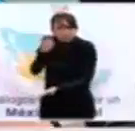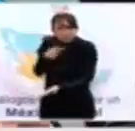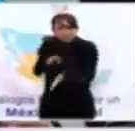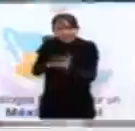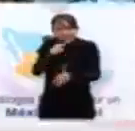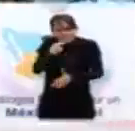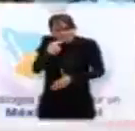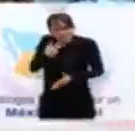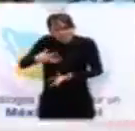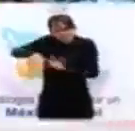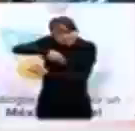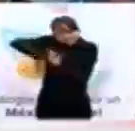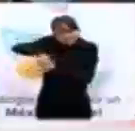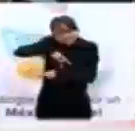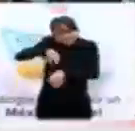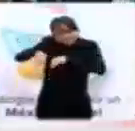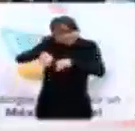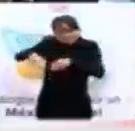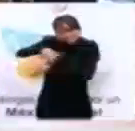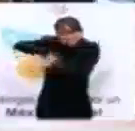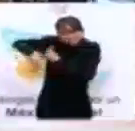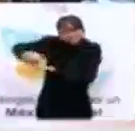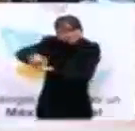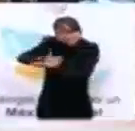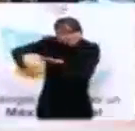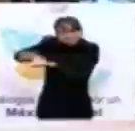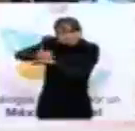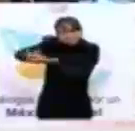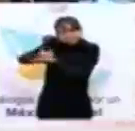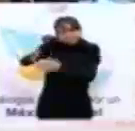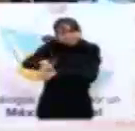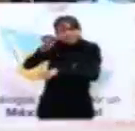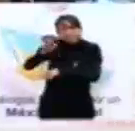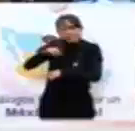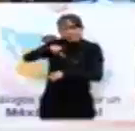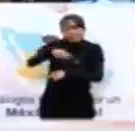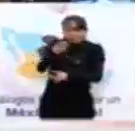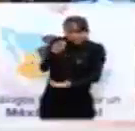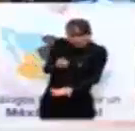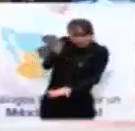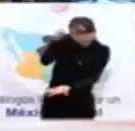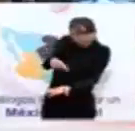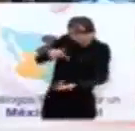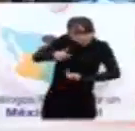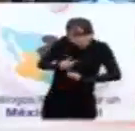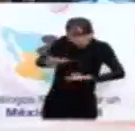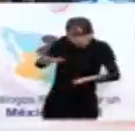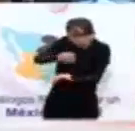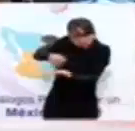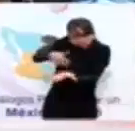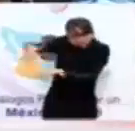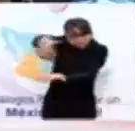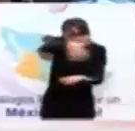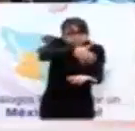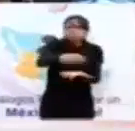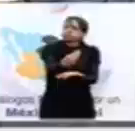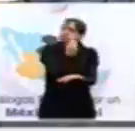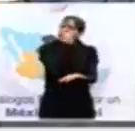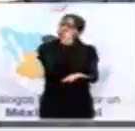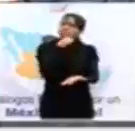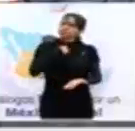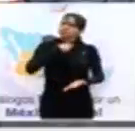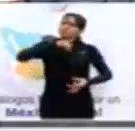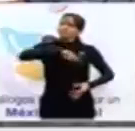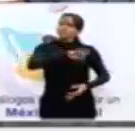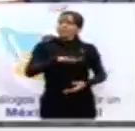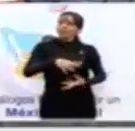y que las superficies de autoconsumo pues no tienen excedentes, no provocan excedentes para comercializar y para